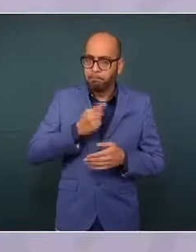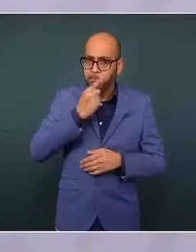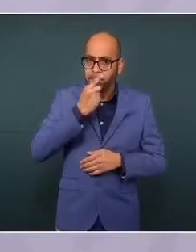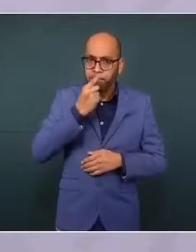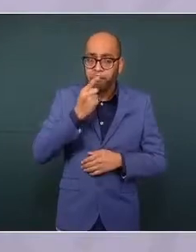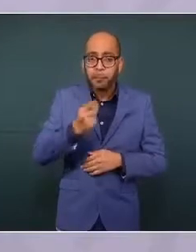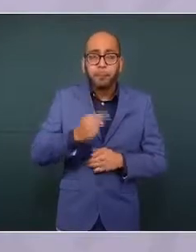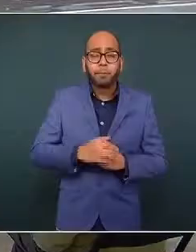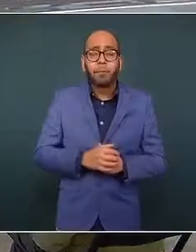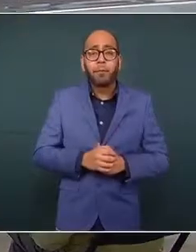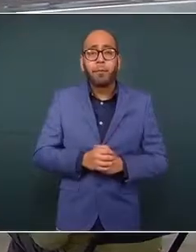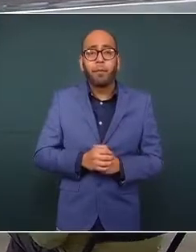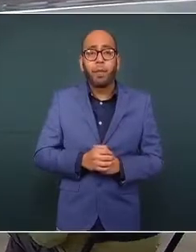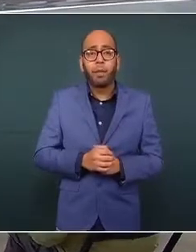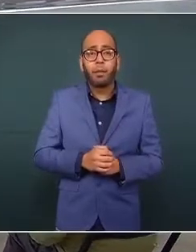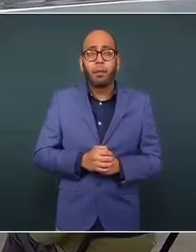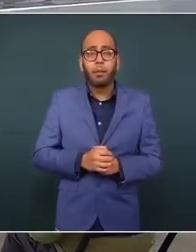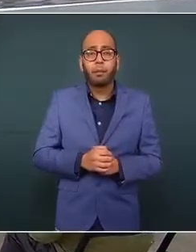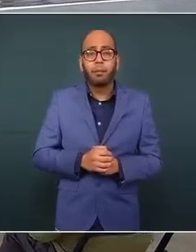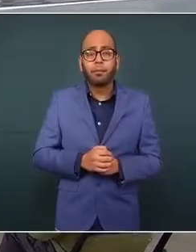tocó